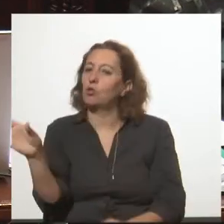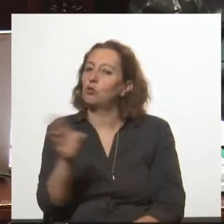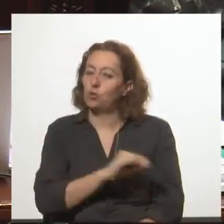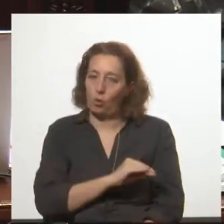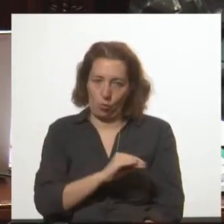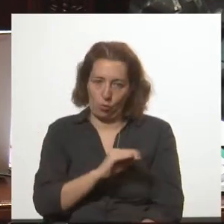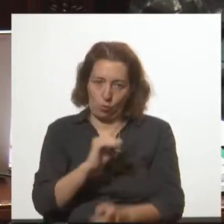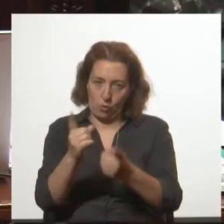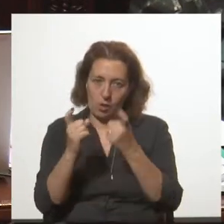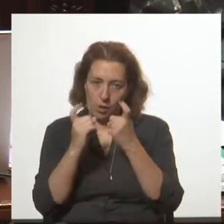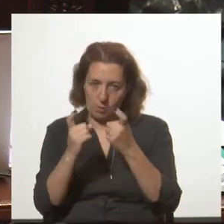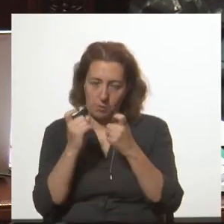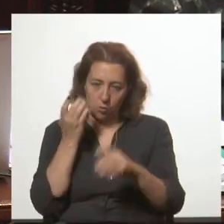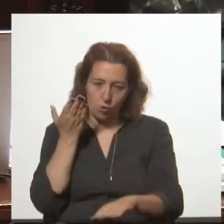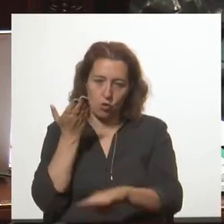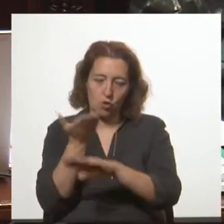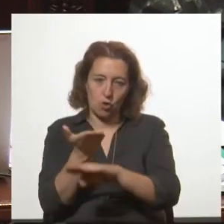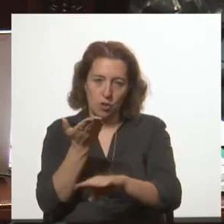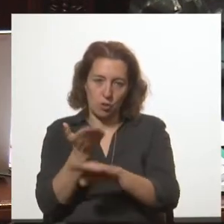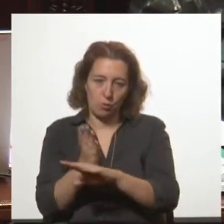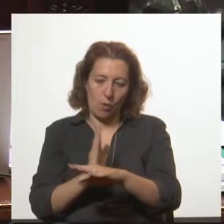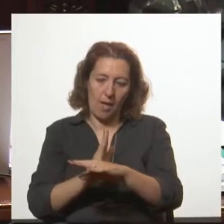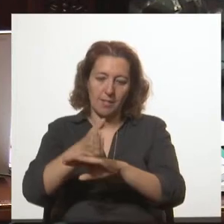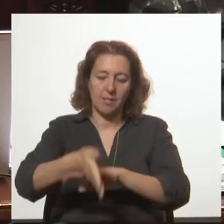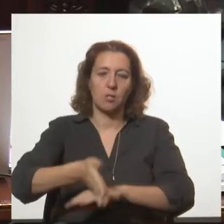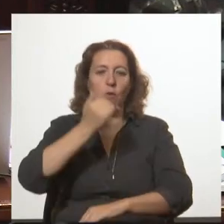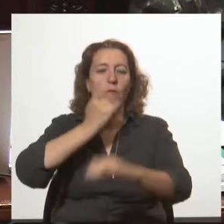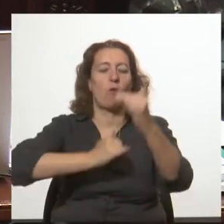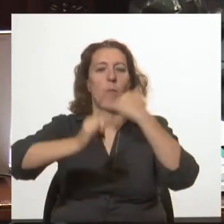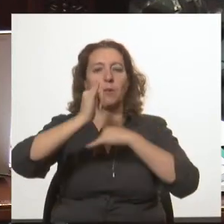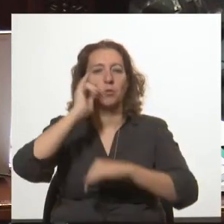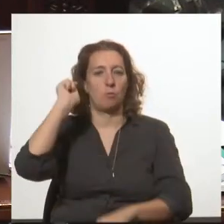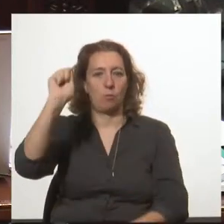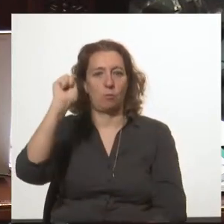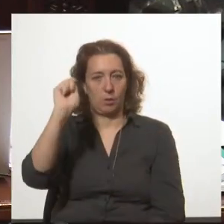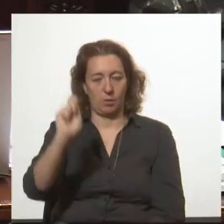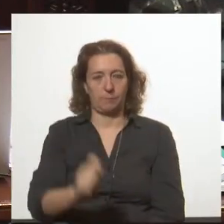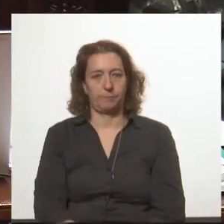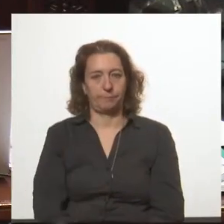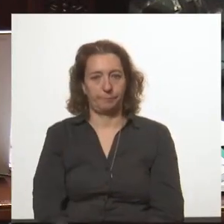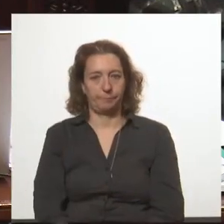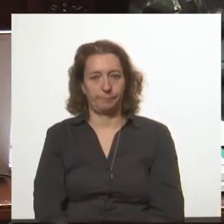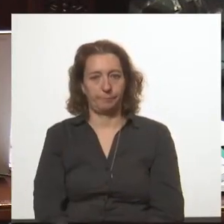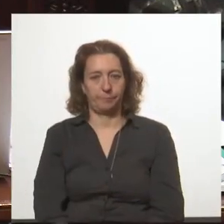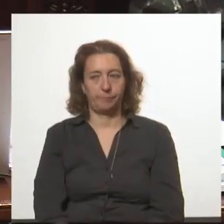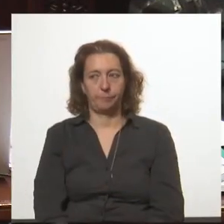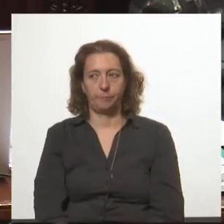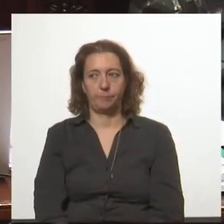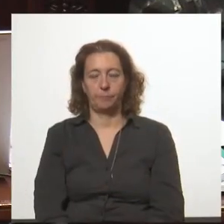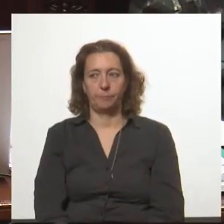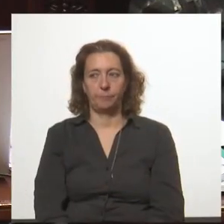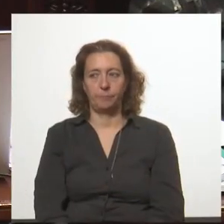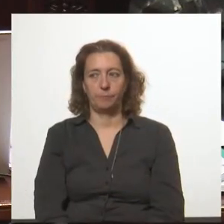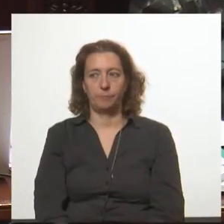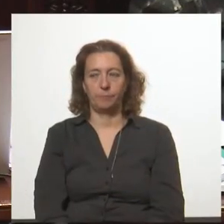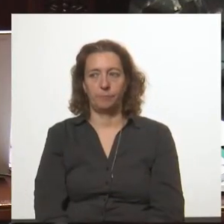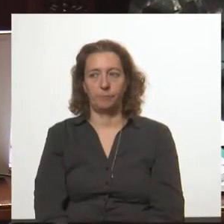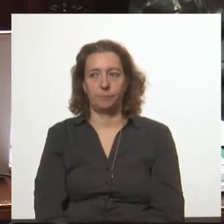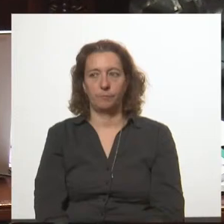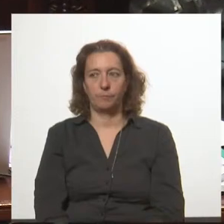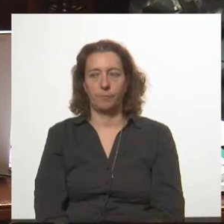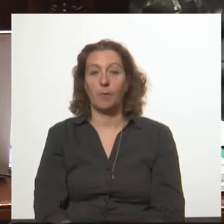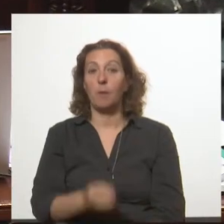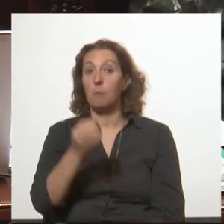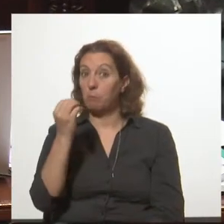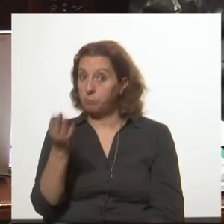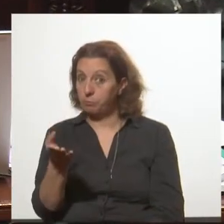requerimientos de solicitudes de acceso a información pública y lo que hicieron los señores legisladores y en función